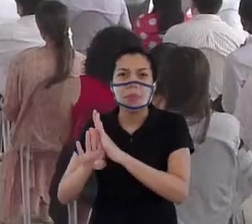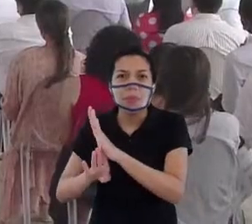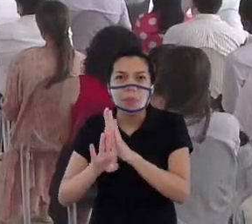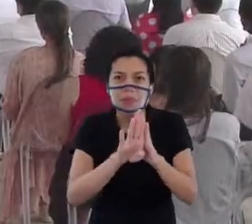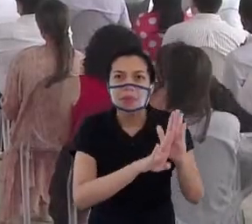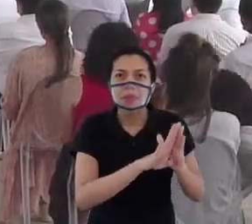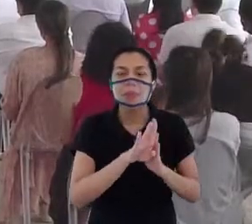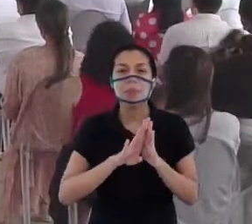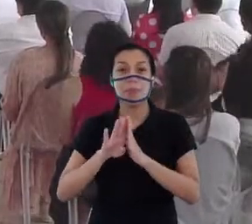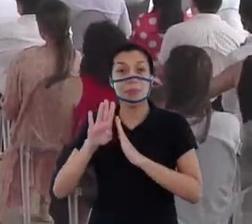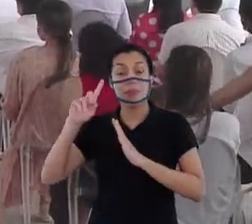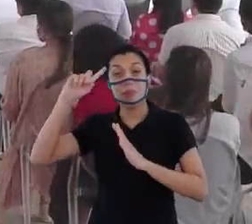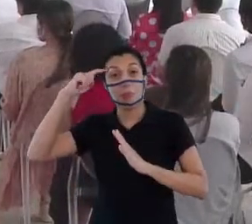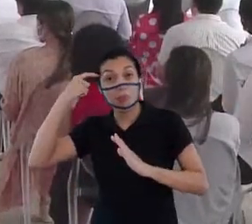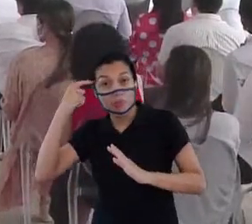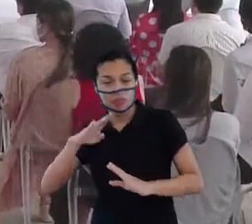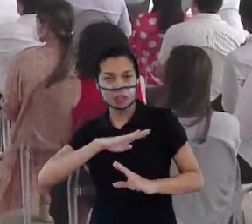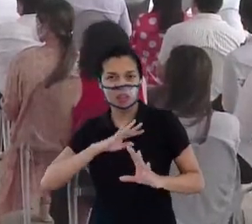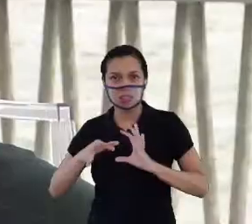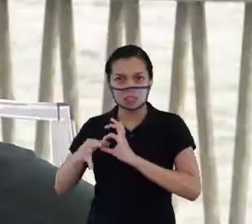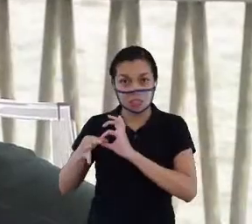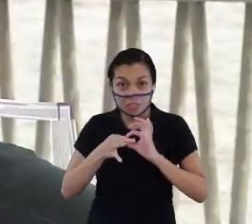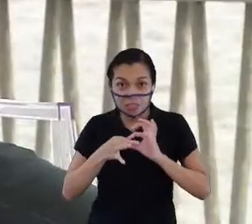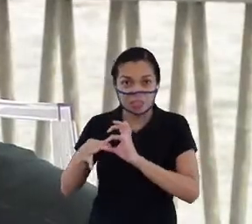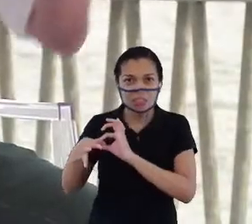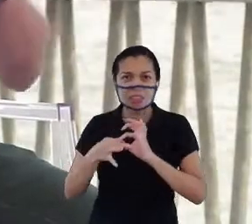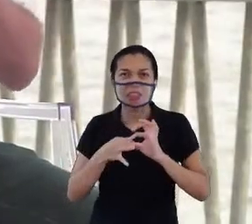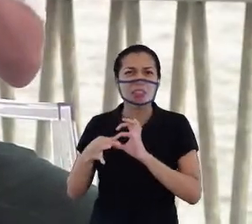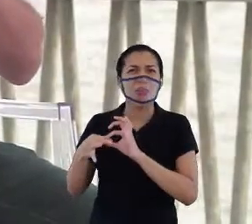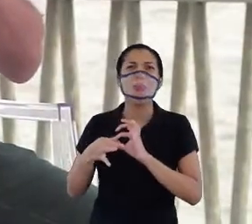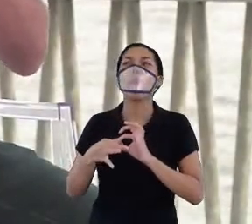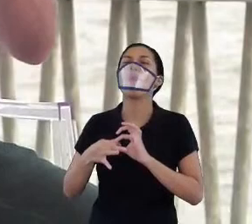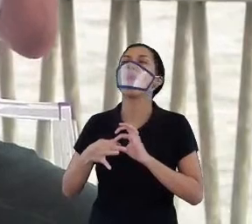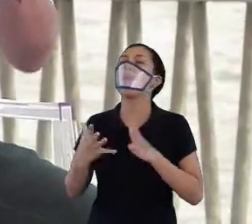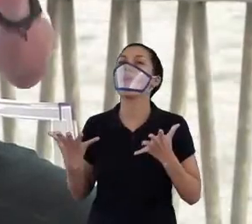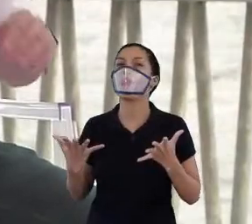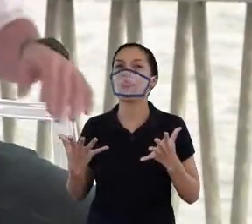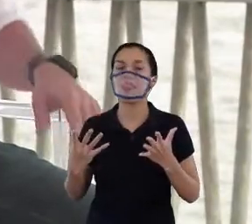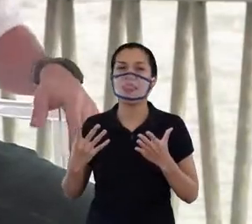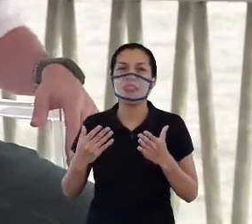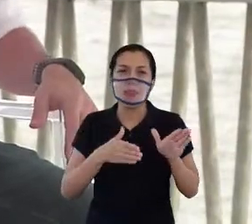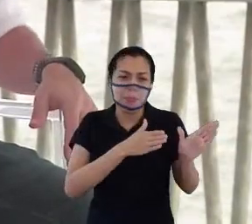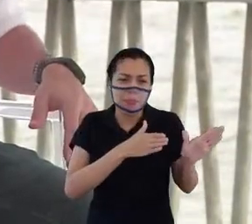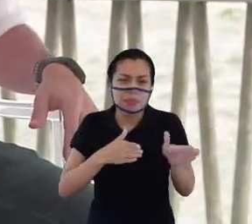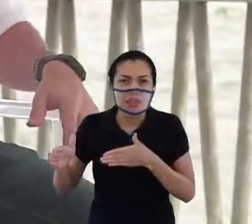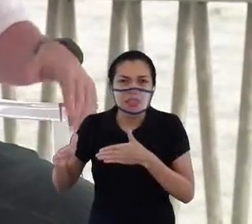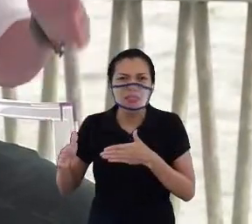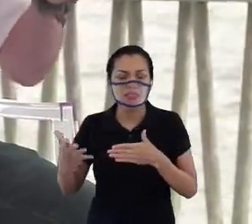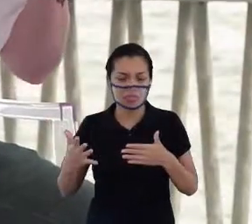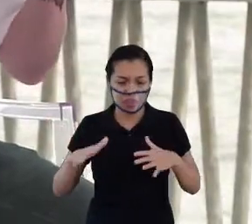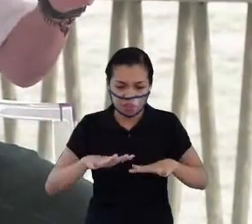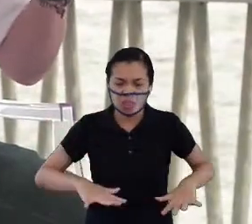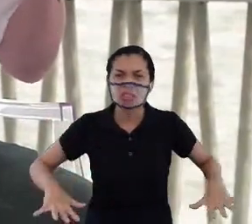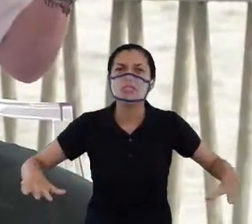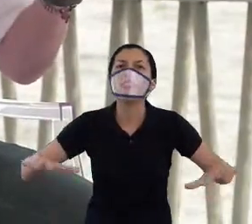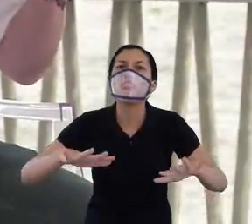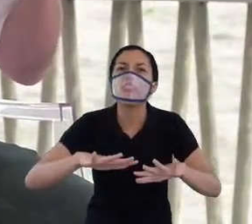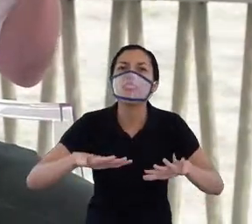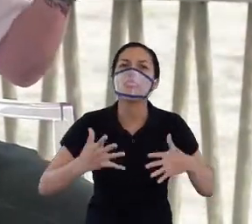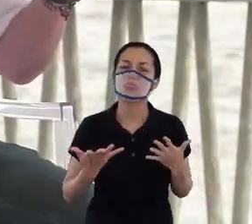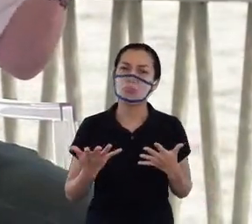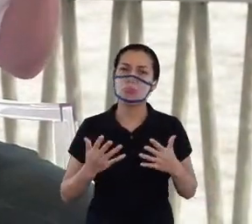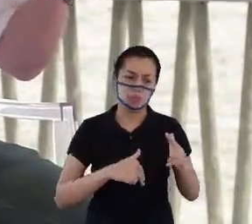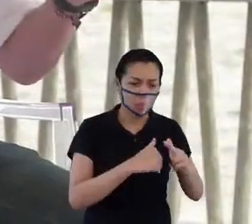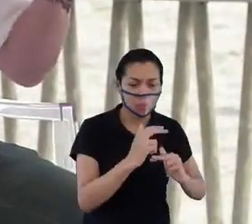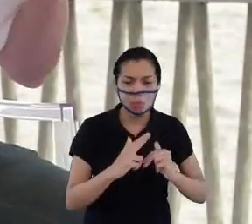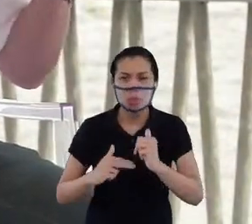algo que quizás nos va a apuntalar para muchos años más, y es planificar bien nuestro territorio. Nosotros tenemos